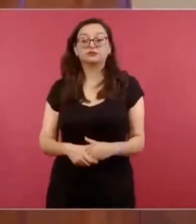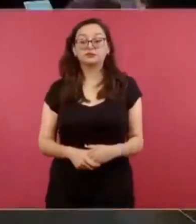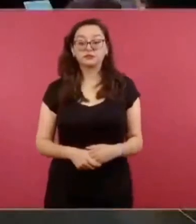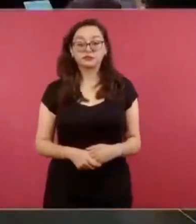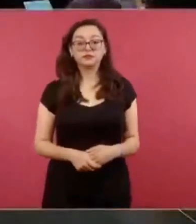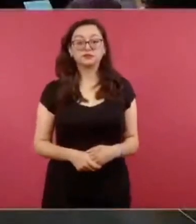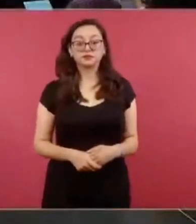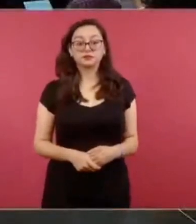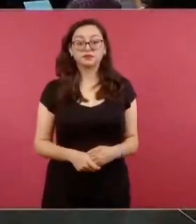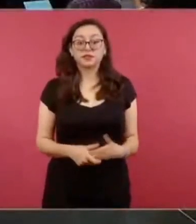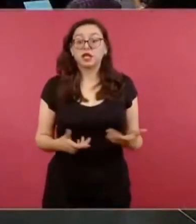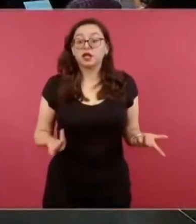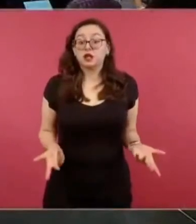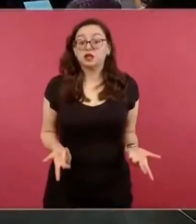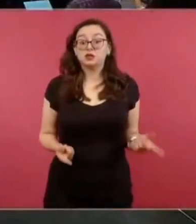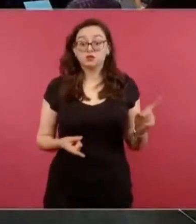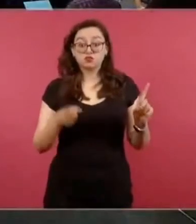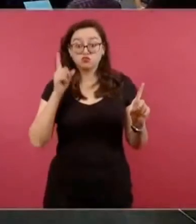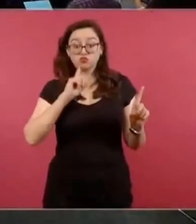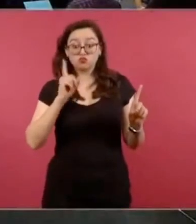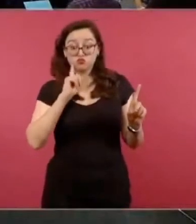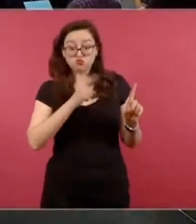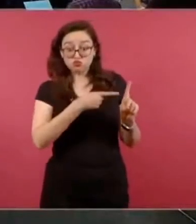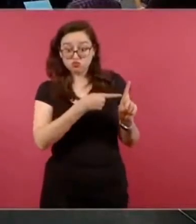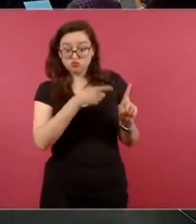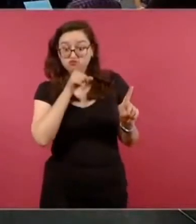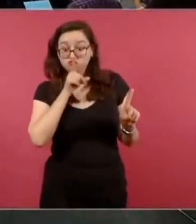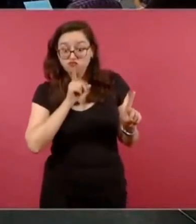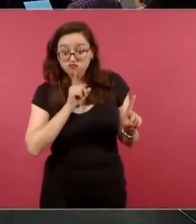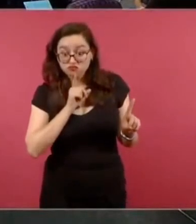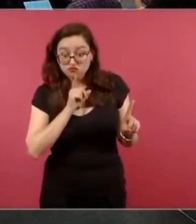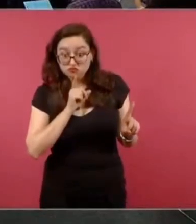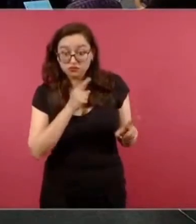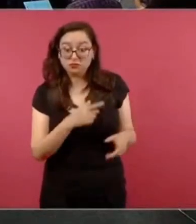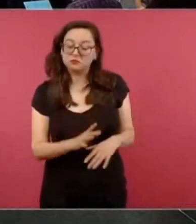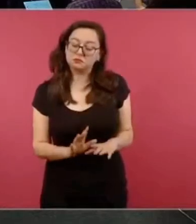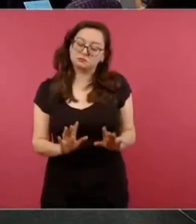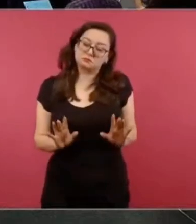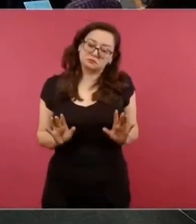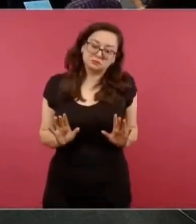propio Congreso, presidente? Pues no podría decir así, sino que